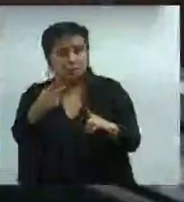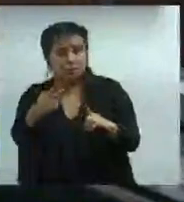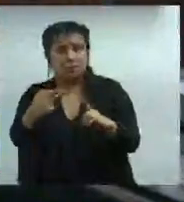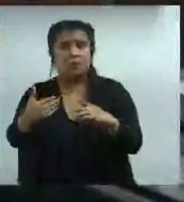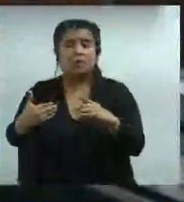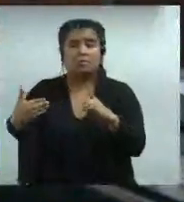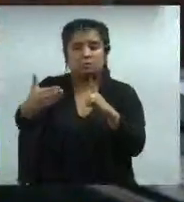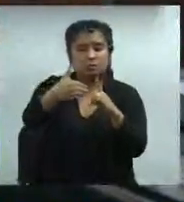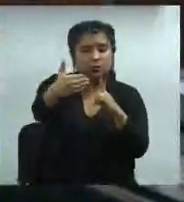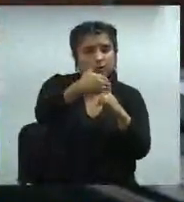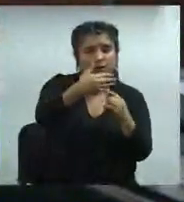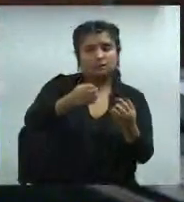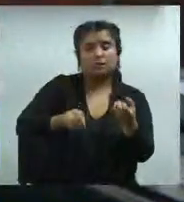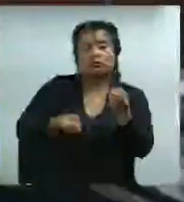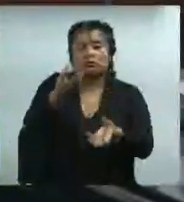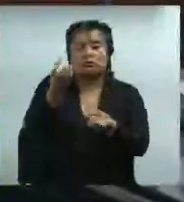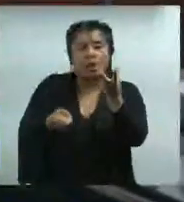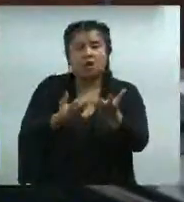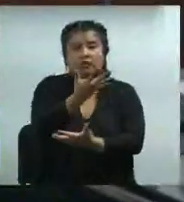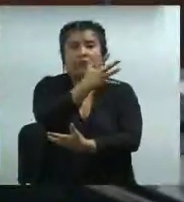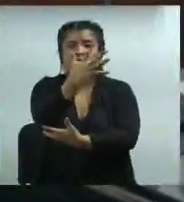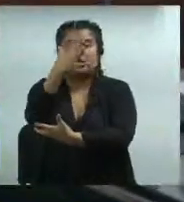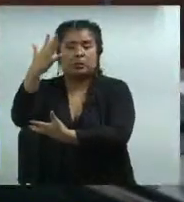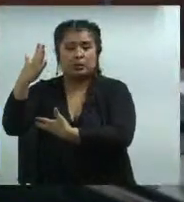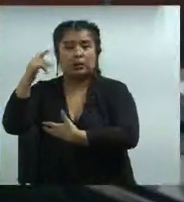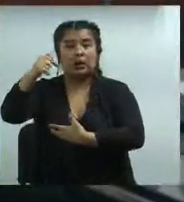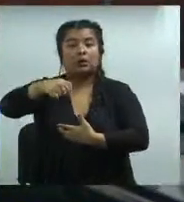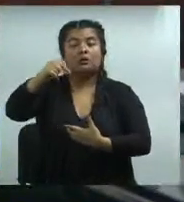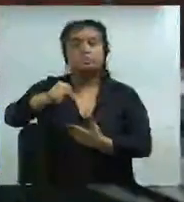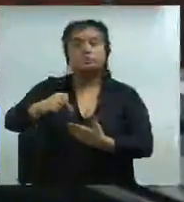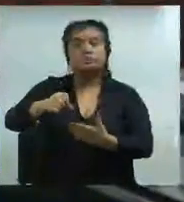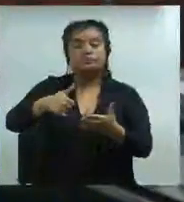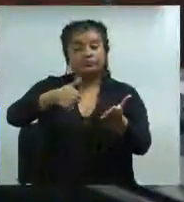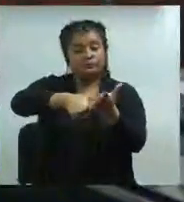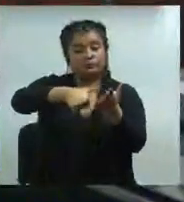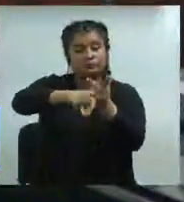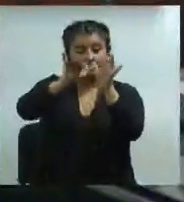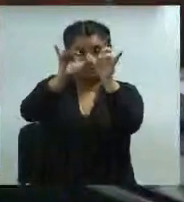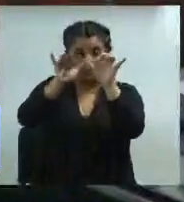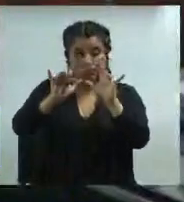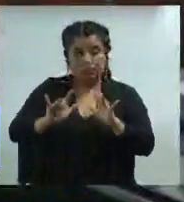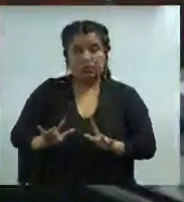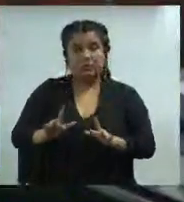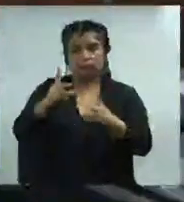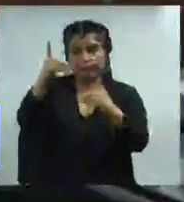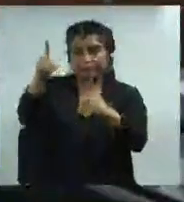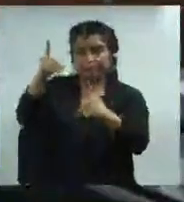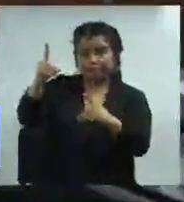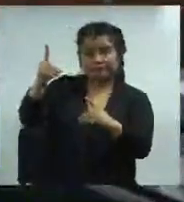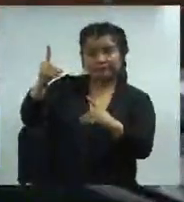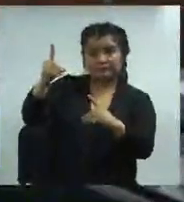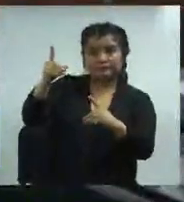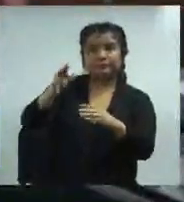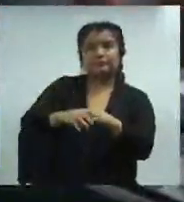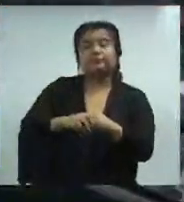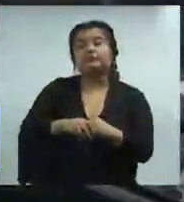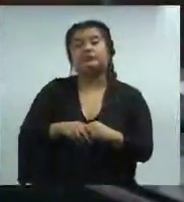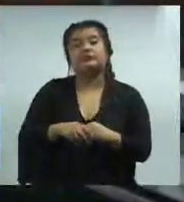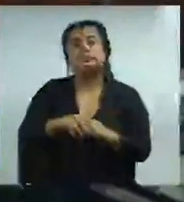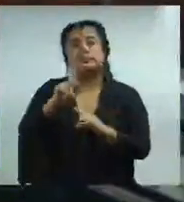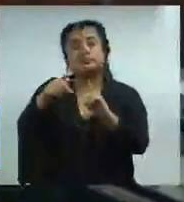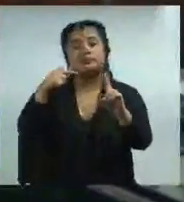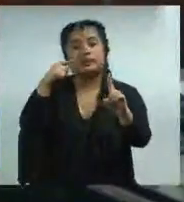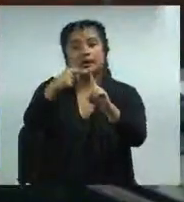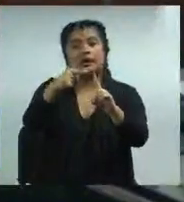estamos siendo afectados por los incendios forestales. Hoy estamos haciendo una carta dirigida al excelentísimo